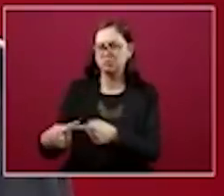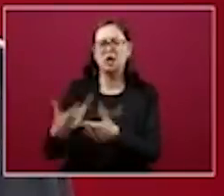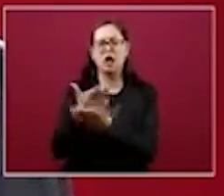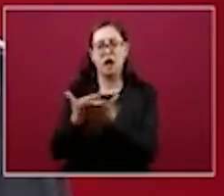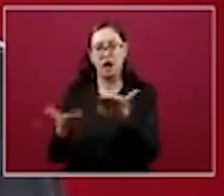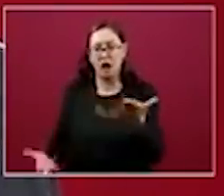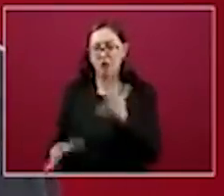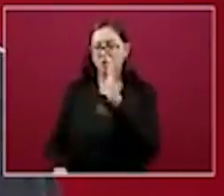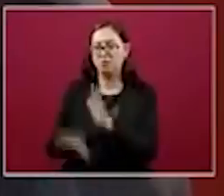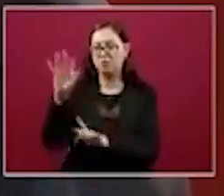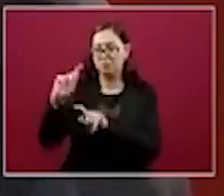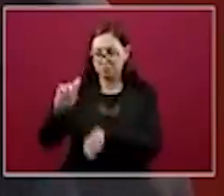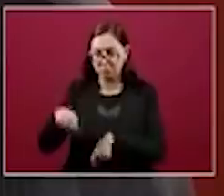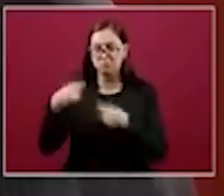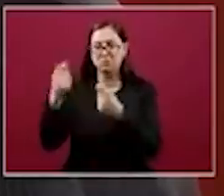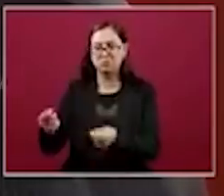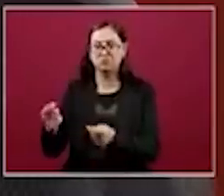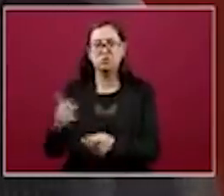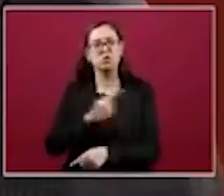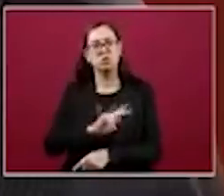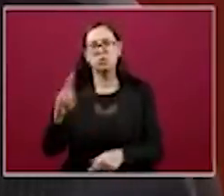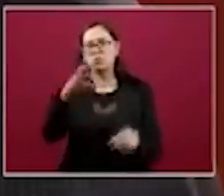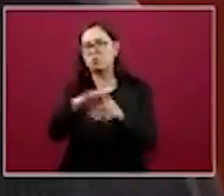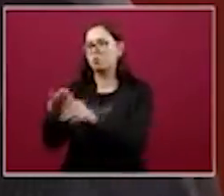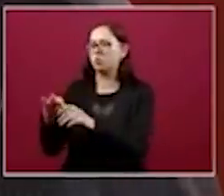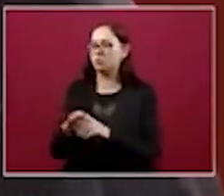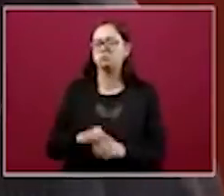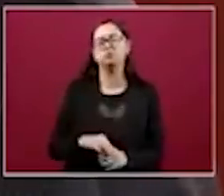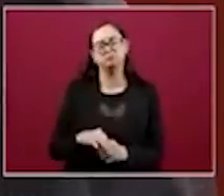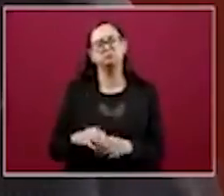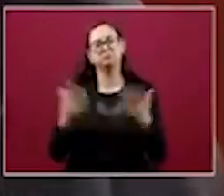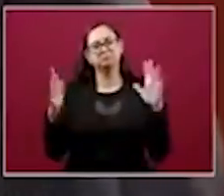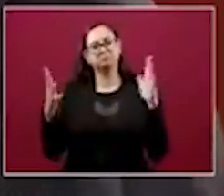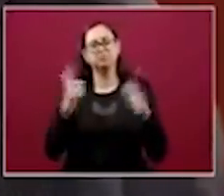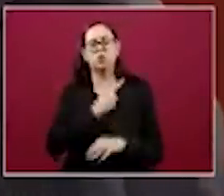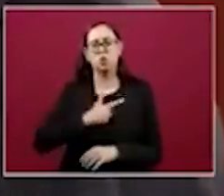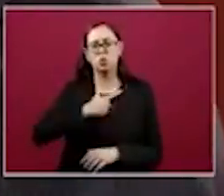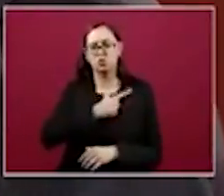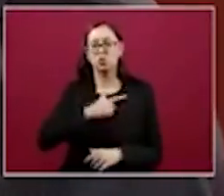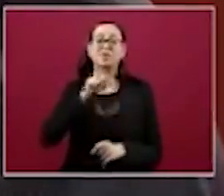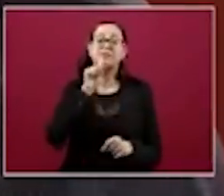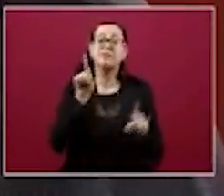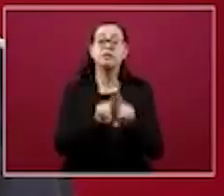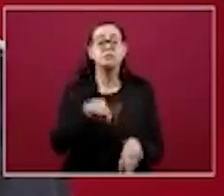ella de manera democrática. Quiero decirles